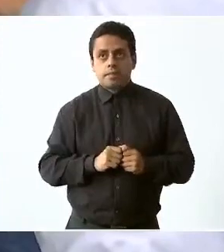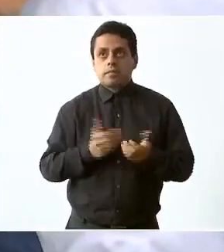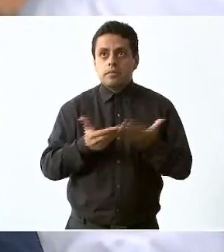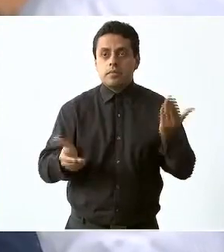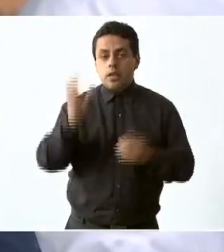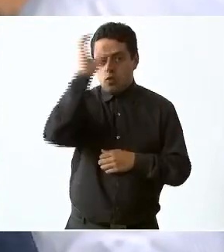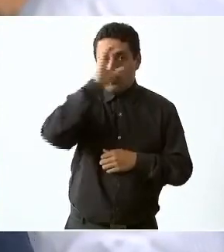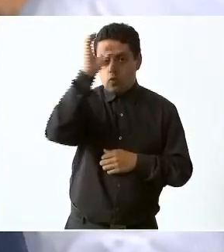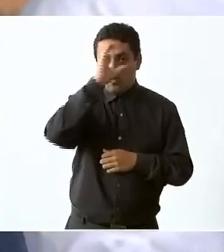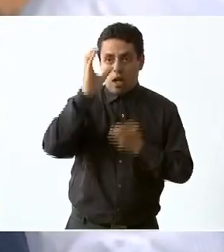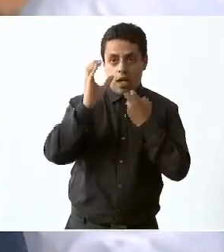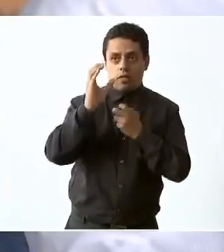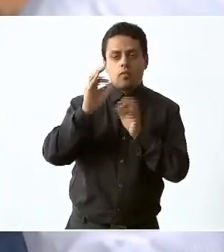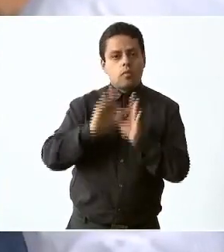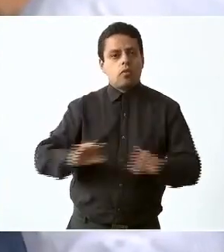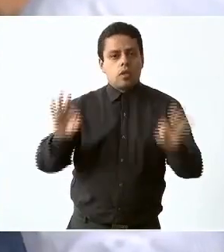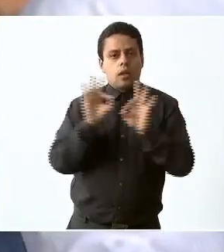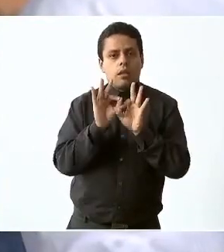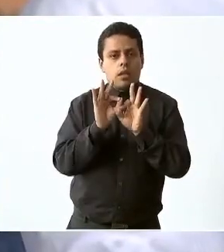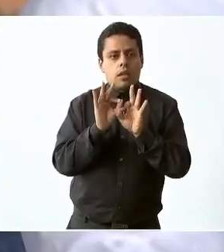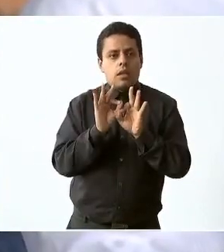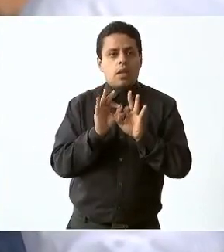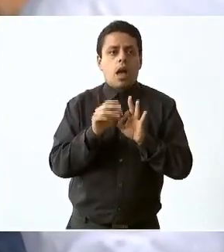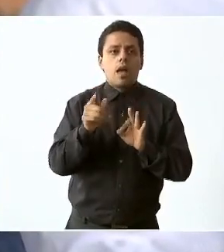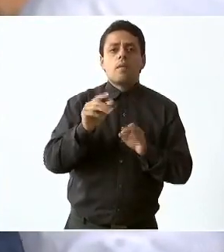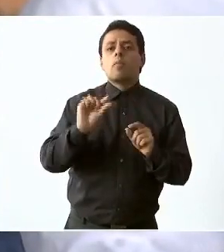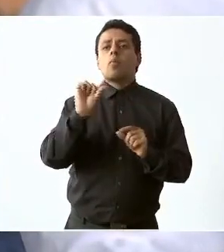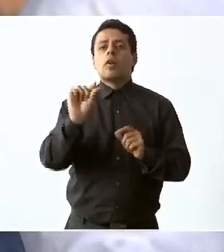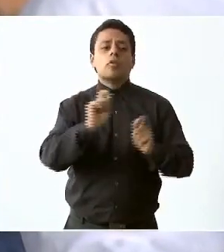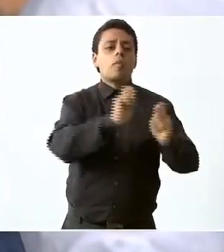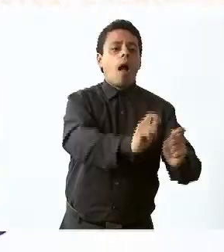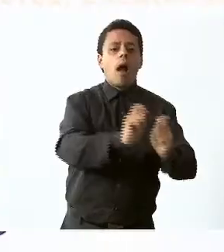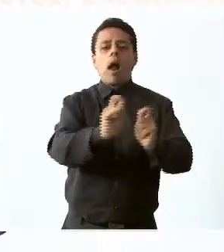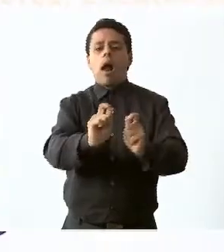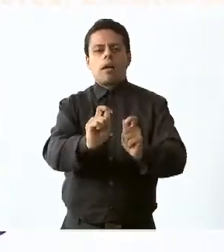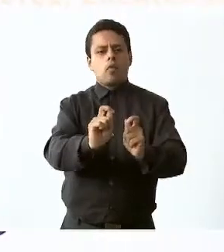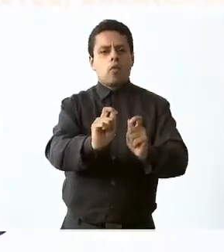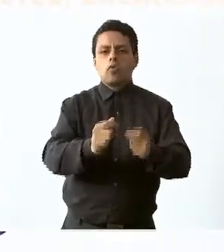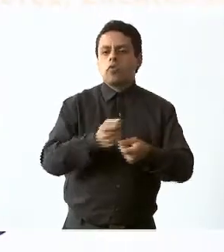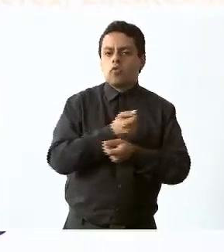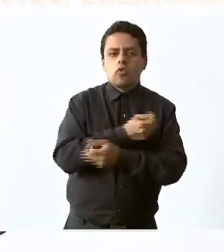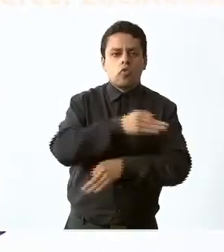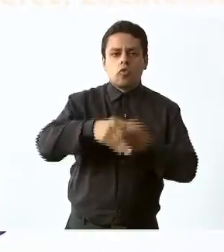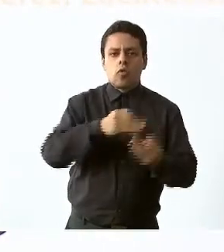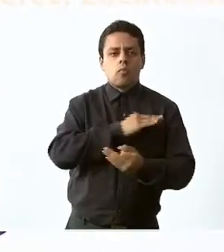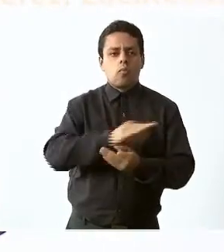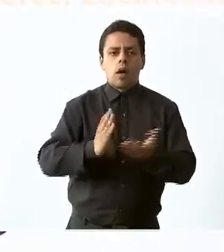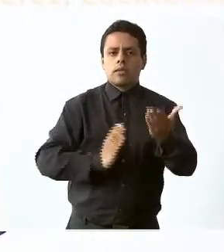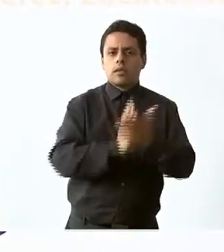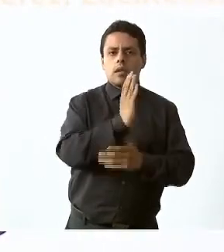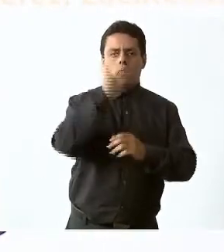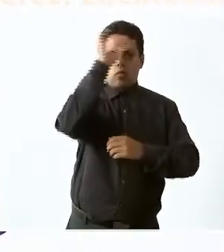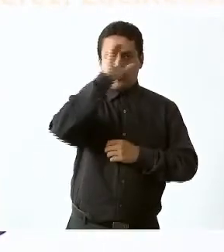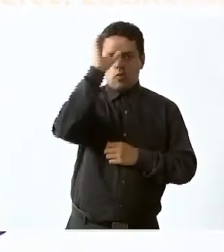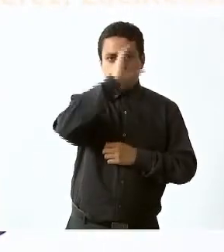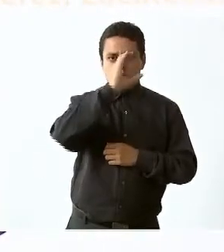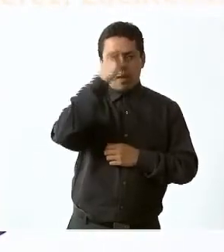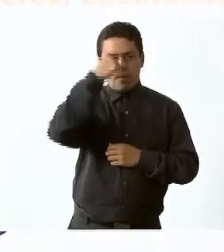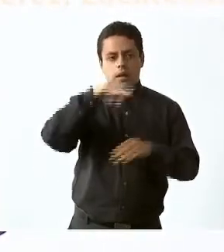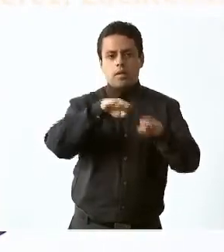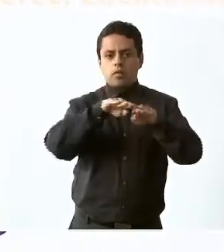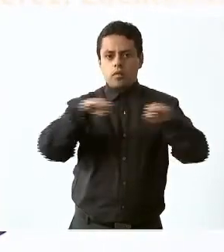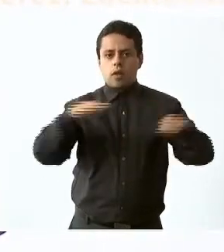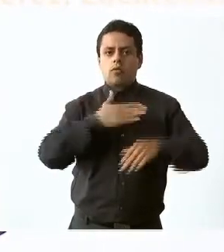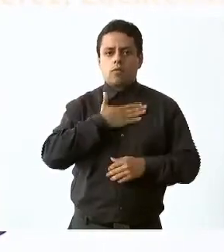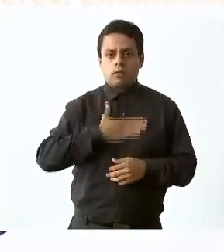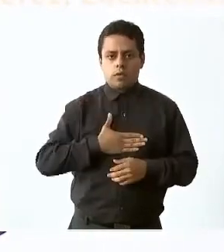eje de transformación y no un elegante accesorio para unos cuantos. Es uno de los caminos para encontrar la igualdad y la